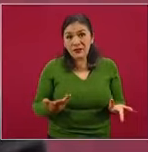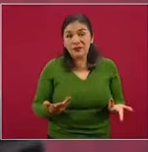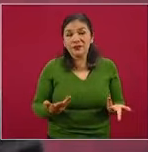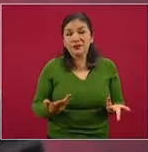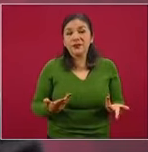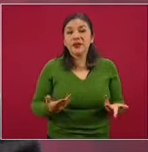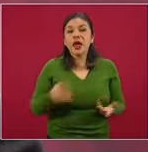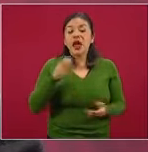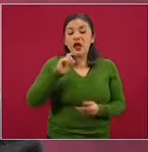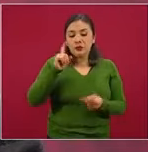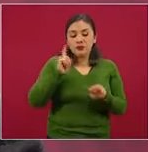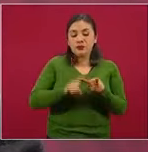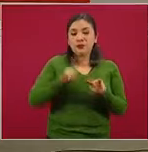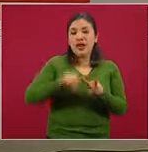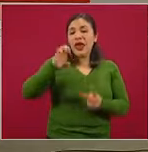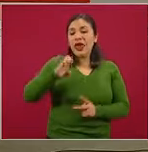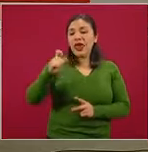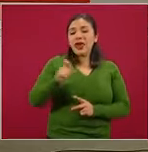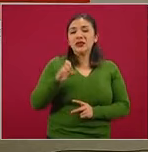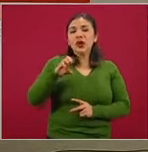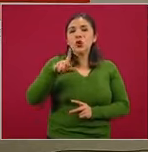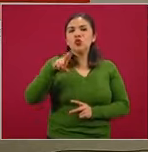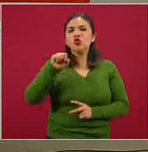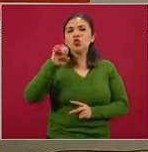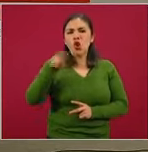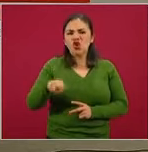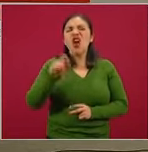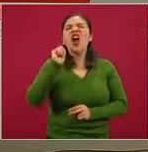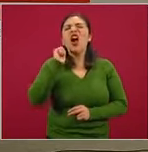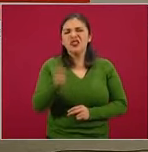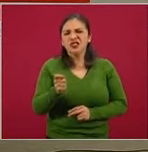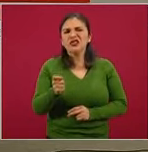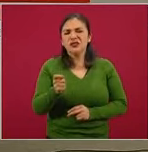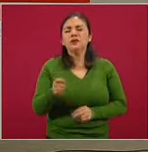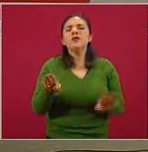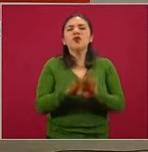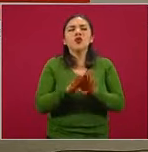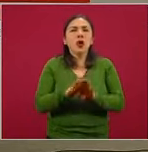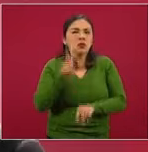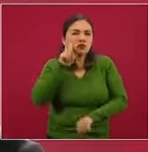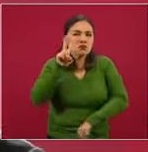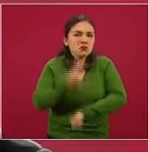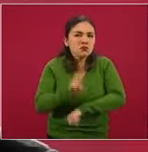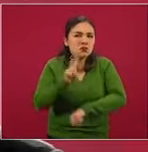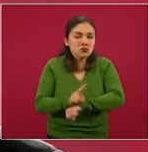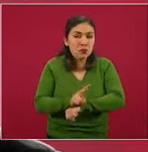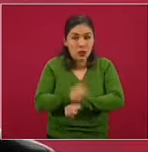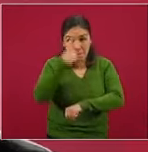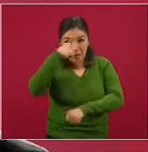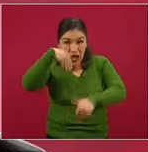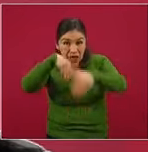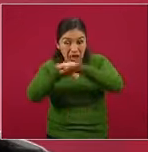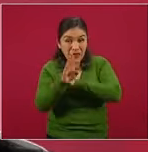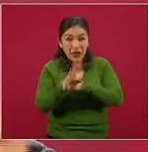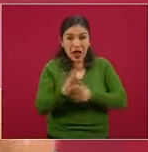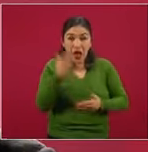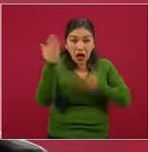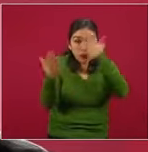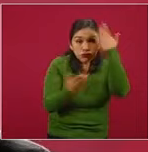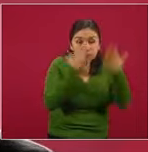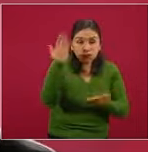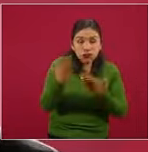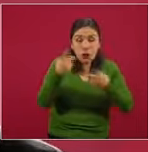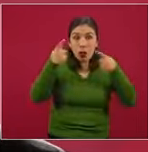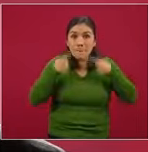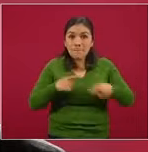Los criterios de exclusión lo que pretenden es asegurarse que no entre al estudio nadie en quien pudiera haber